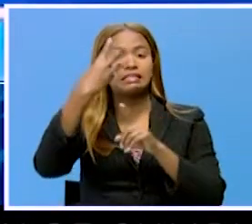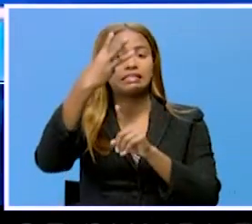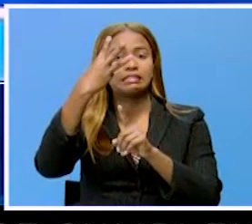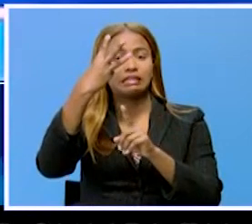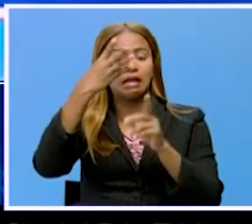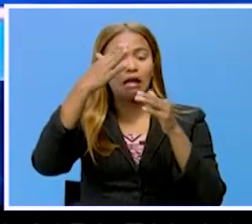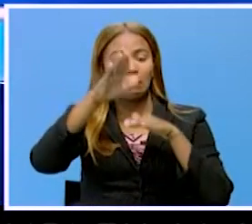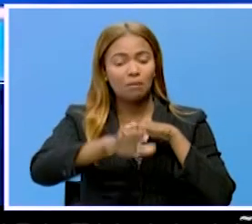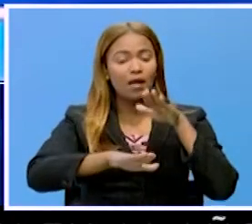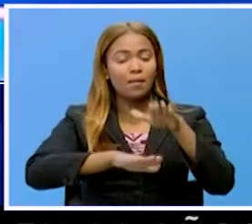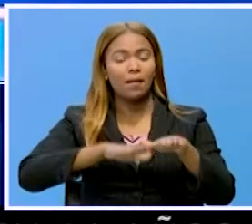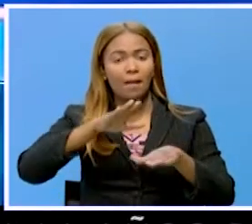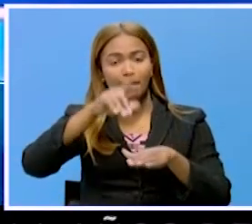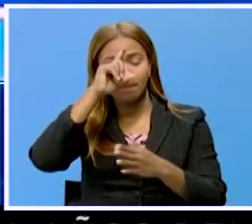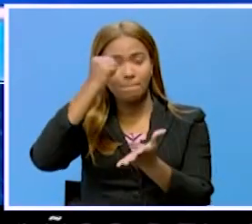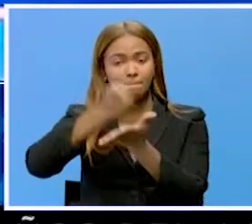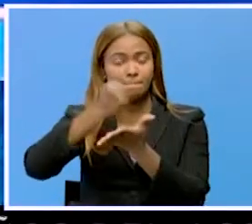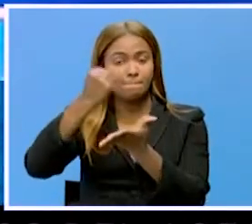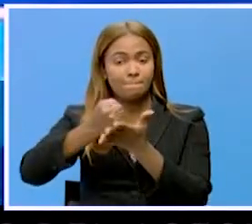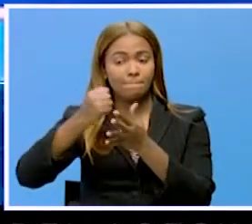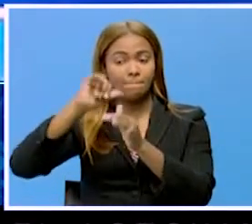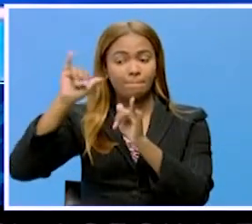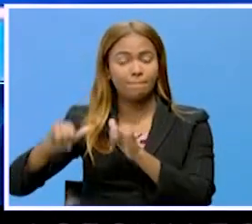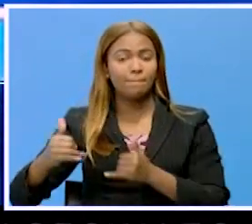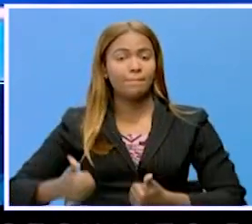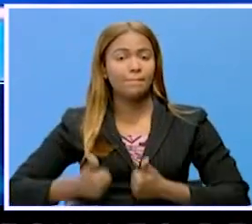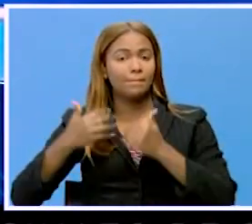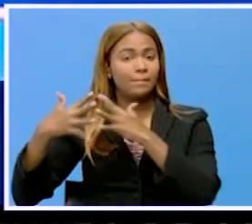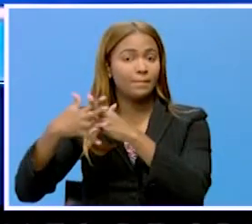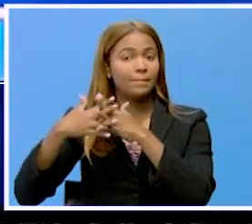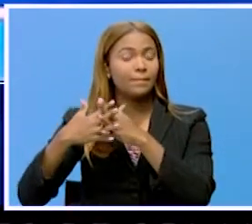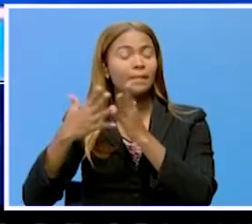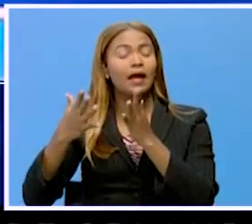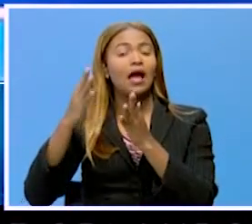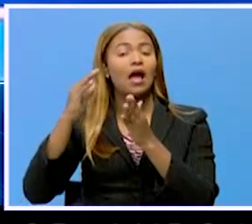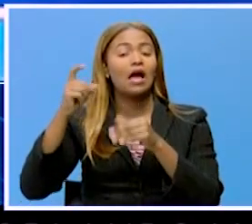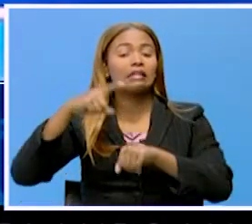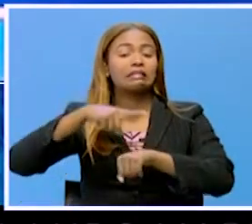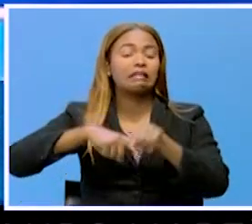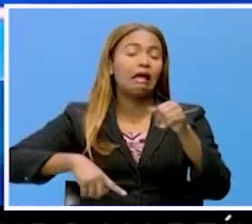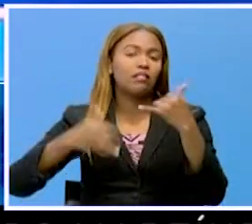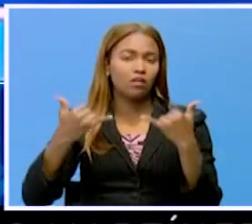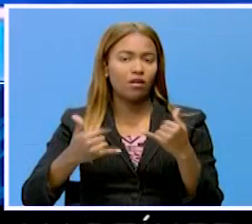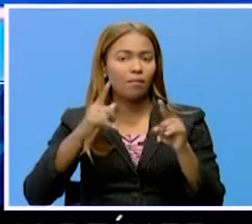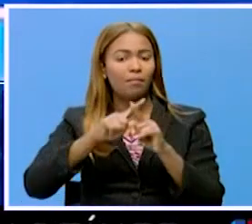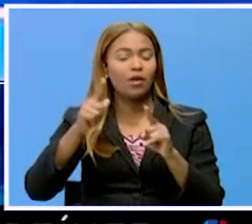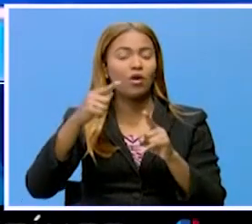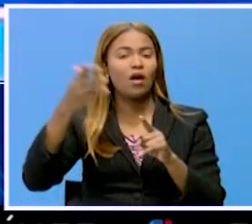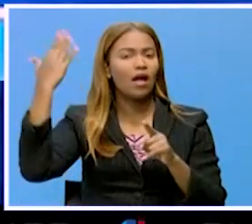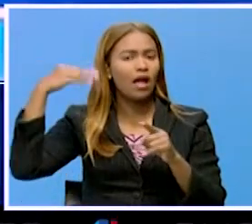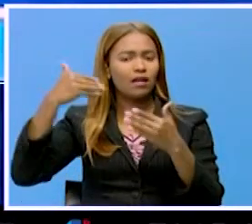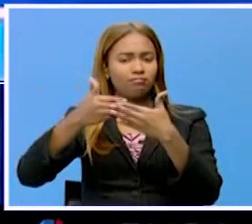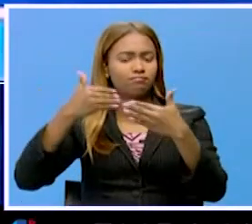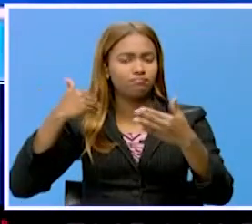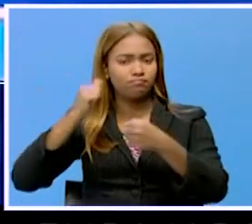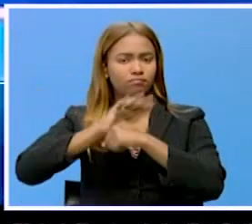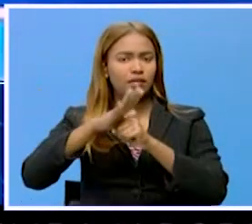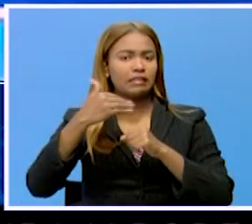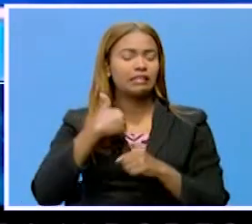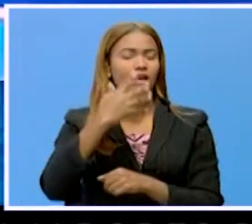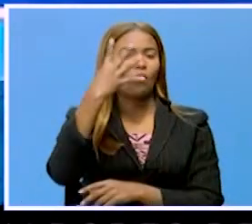6 pasos del National Visa Center, están un poco retrasados ahora, pero por lo general, antes de la pandemia, duraban